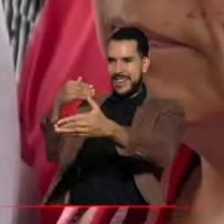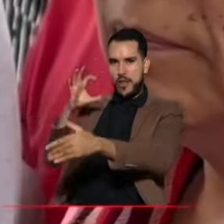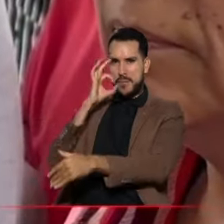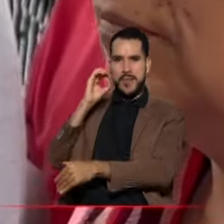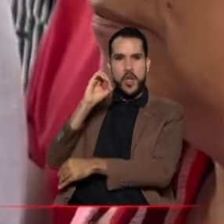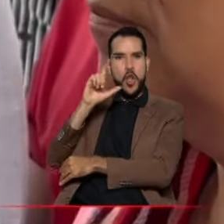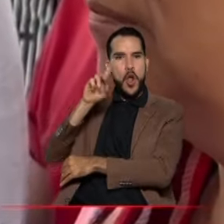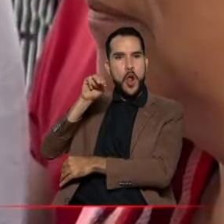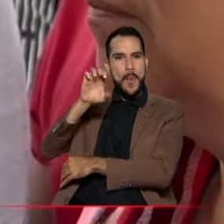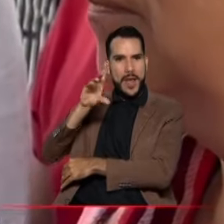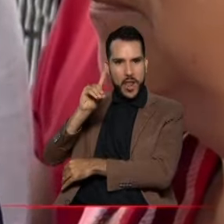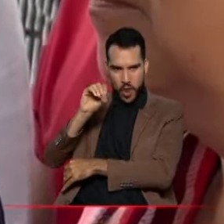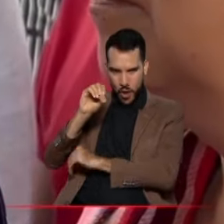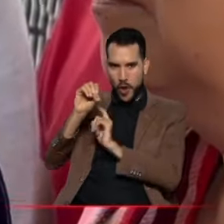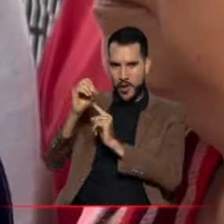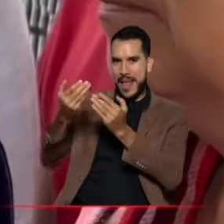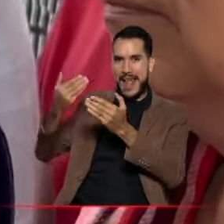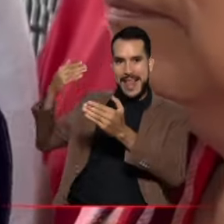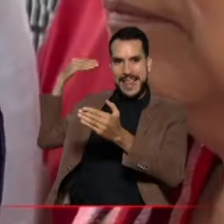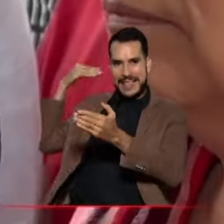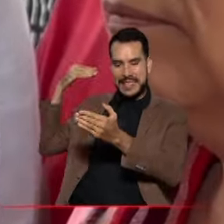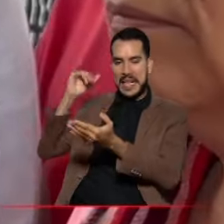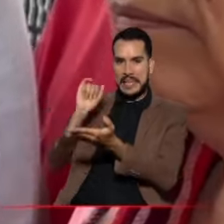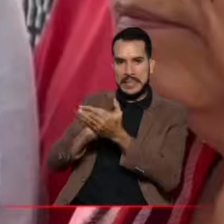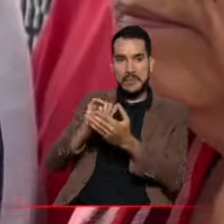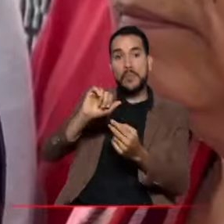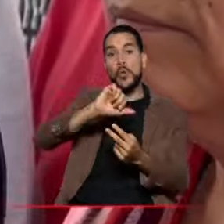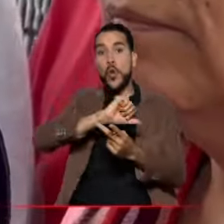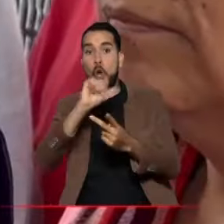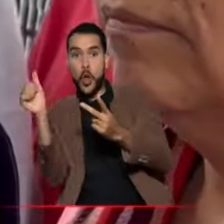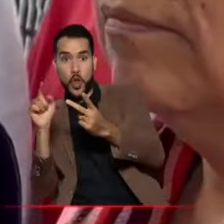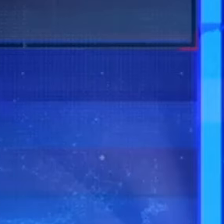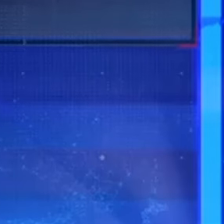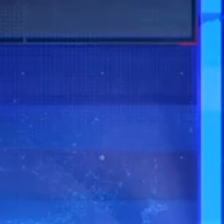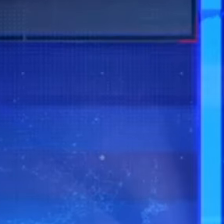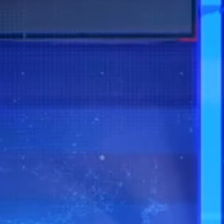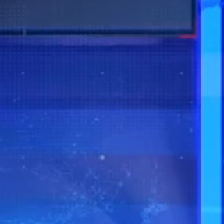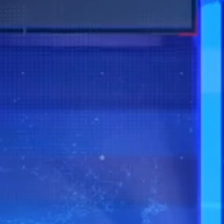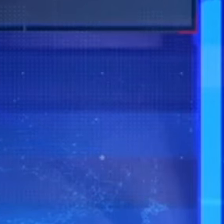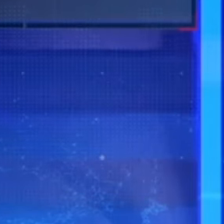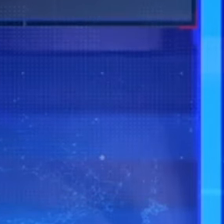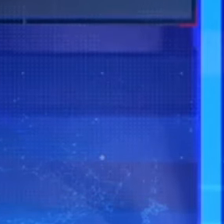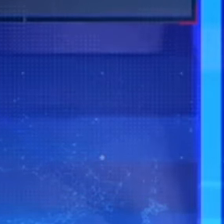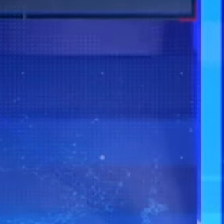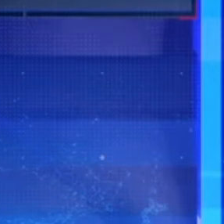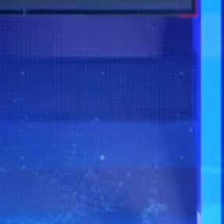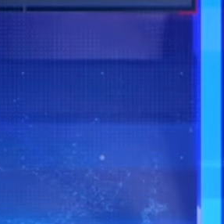que la Fideuprevisora hiciera el desembolso. Eso se va a hacer directamente.